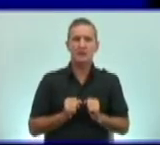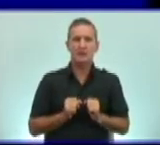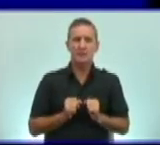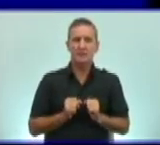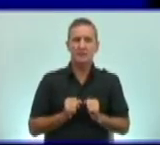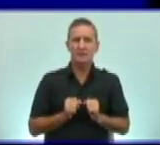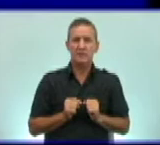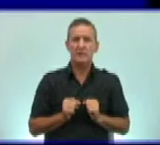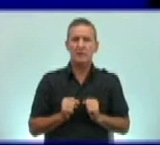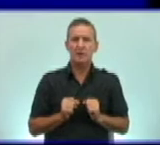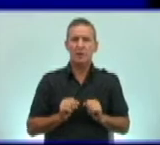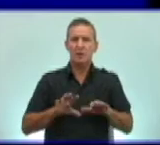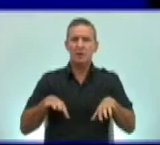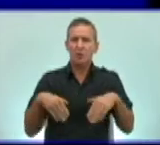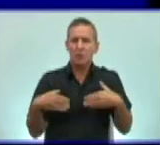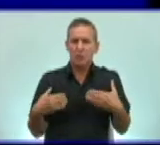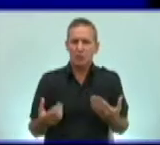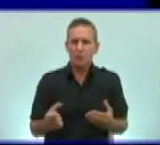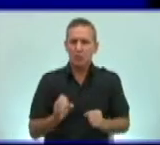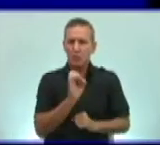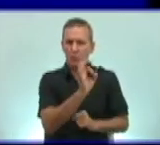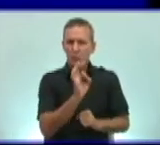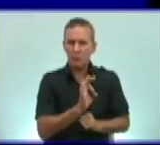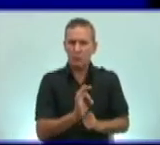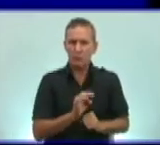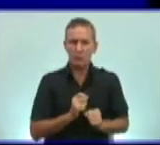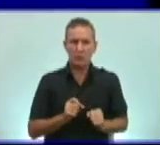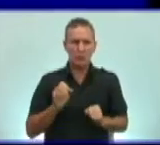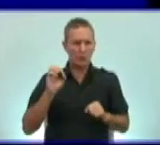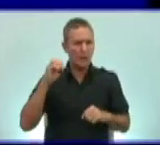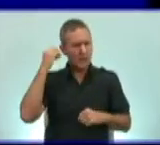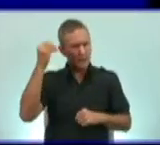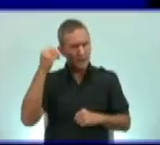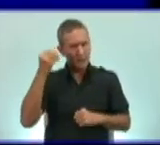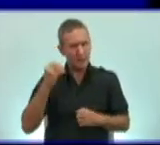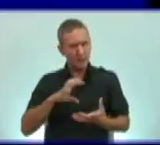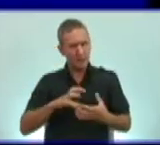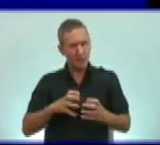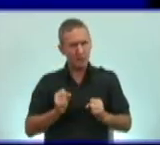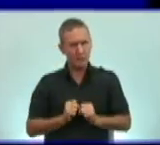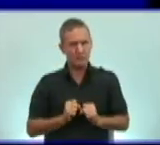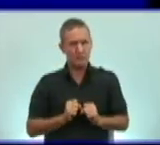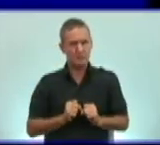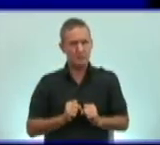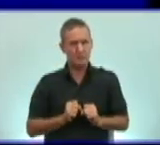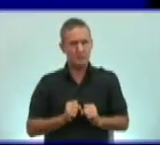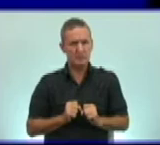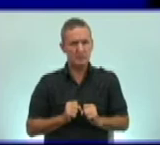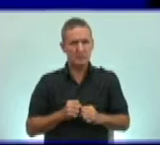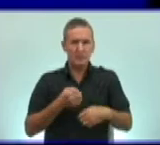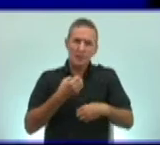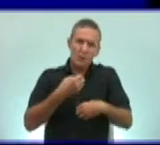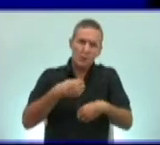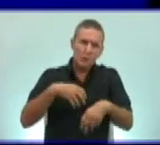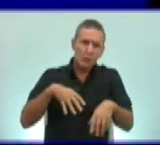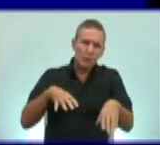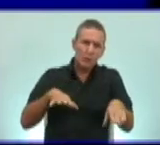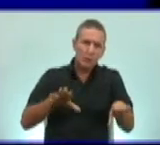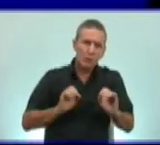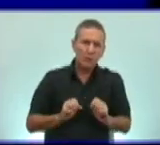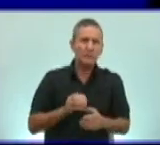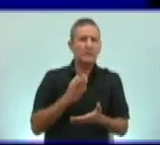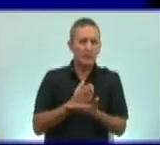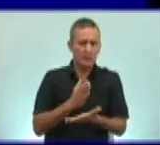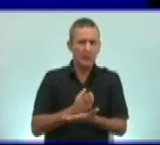a los electrolitos. Ya lo hemos analizado de forma muy casuística en el transcurso de la clase.